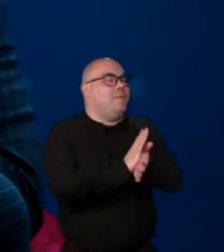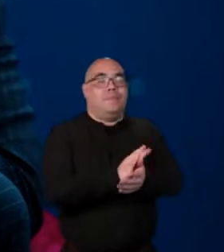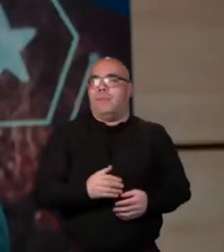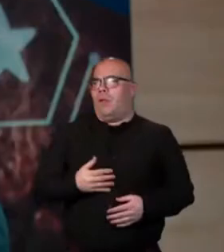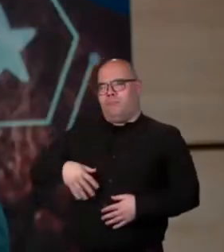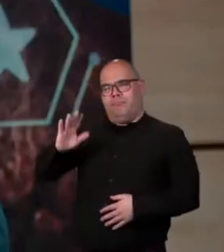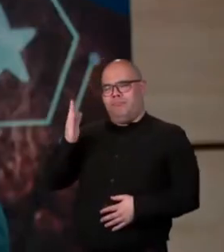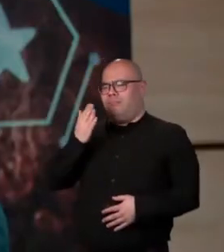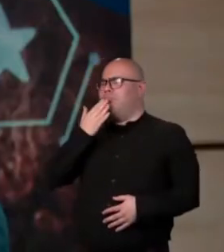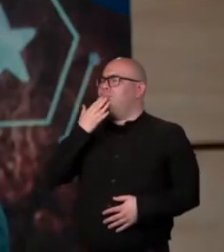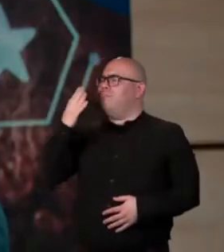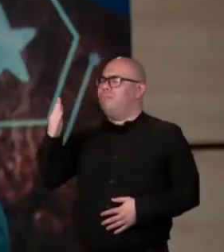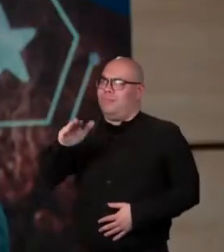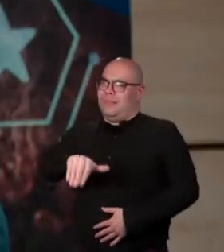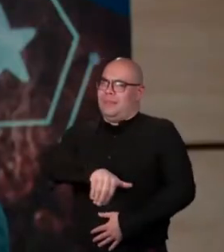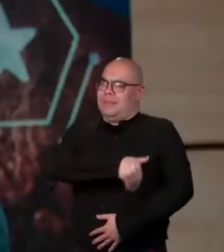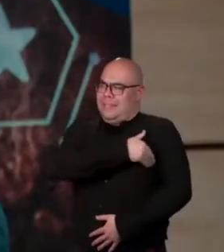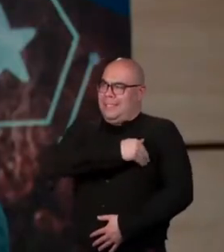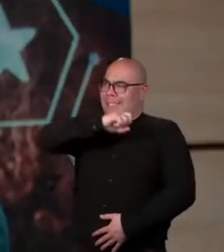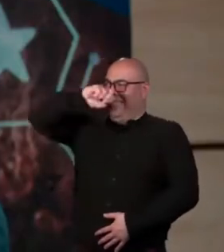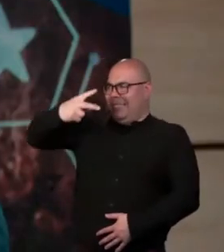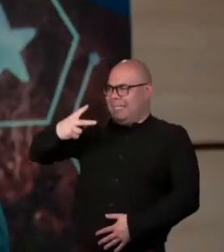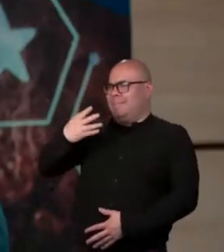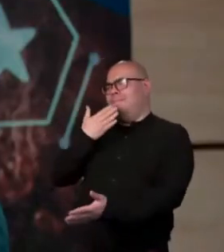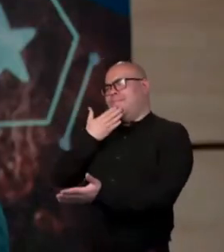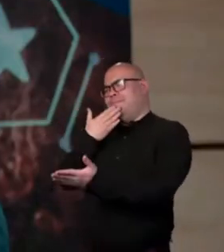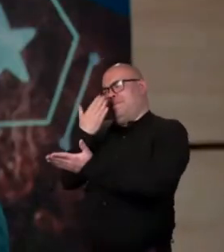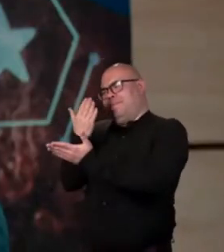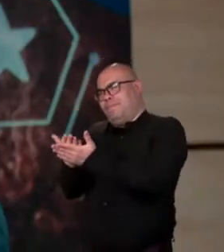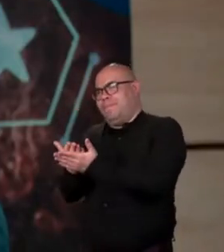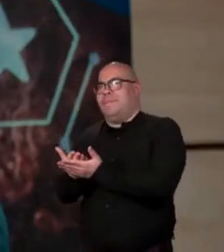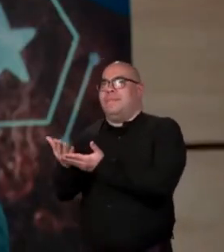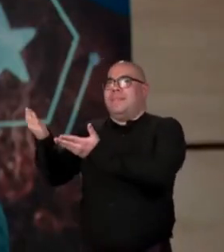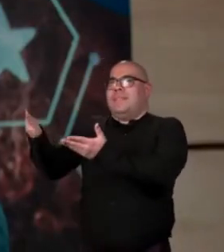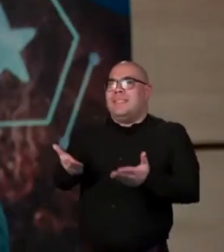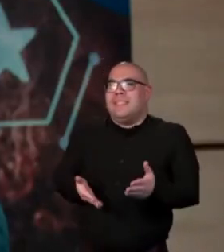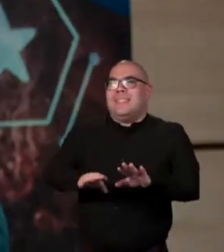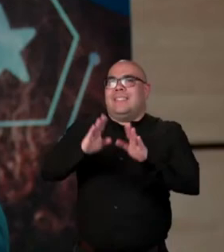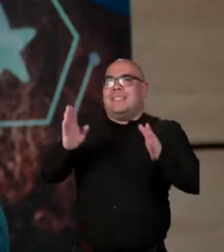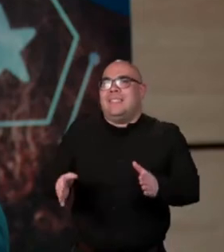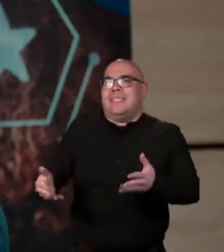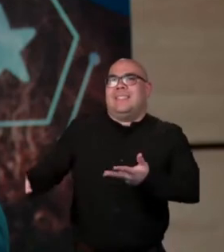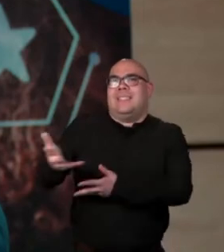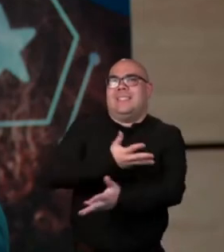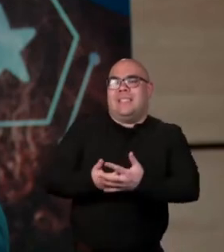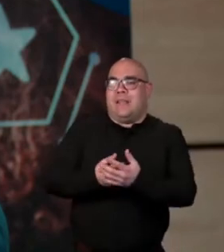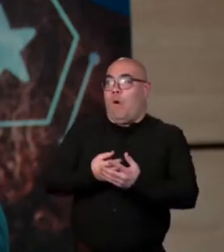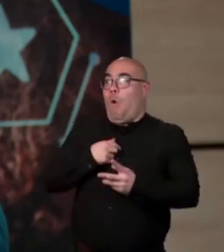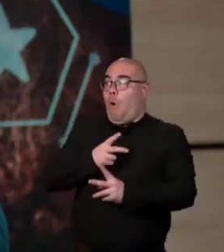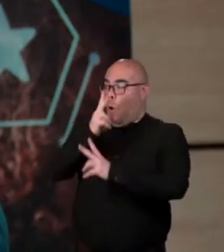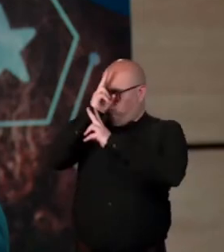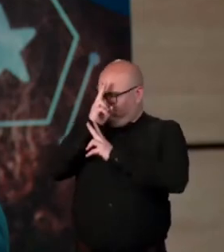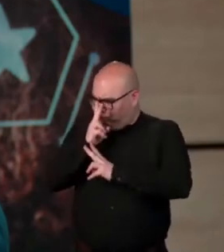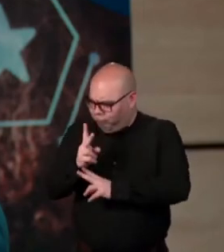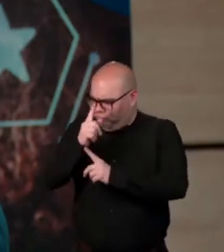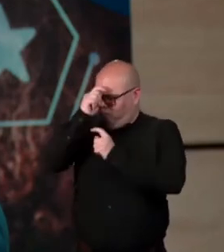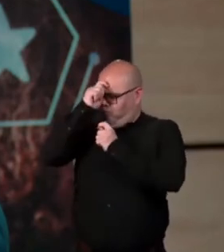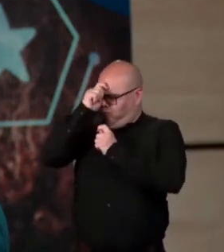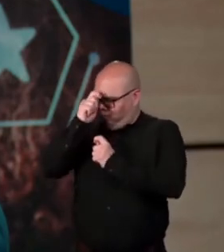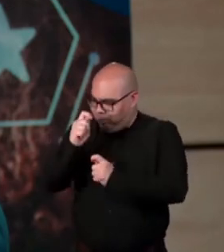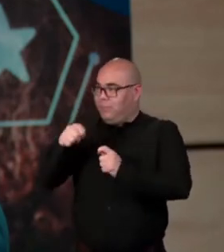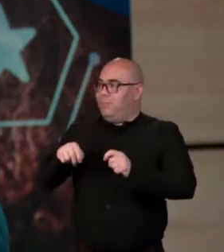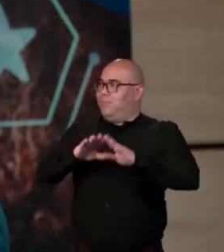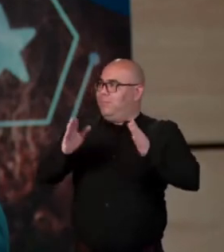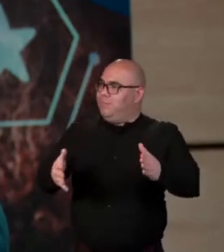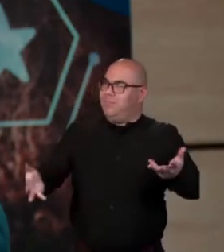señor viceministro bienvenidos a nuestros panelistas qué honor estar acá con este conjunto de panelistas y en este evento